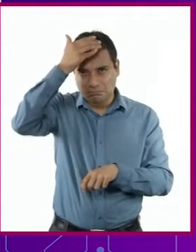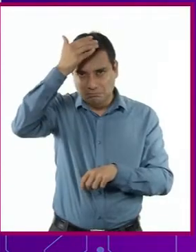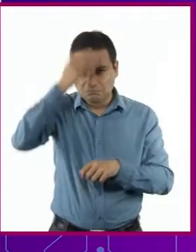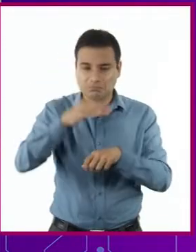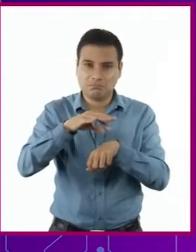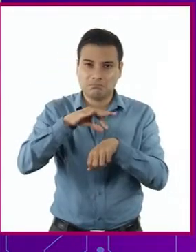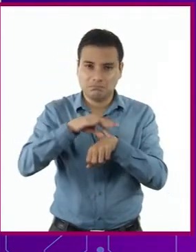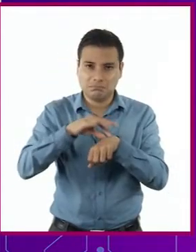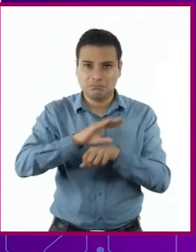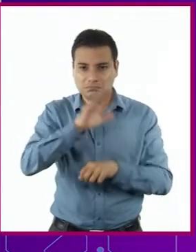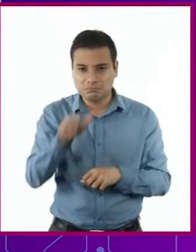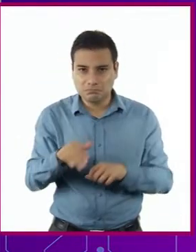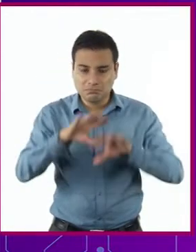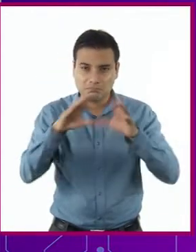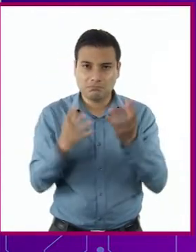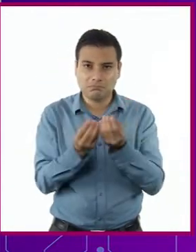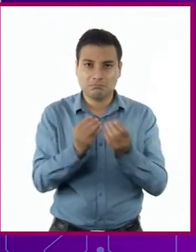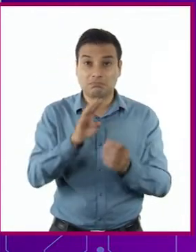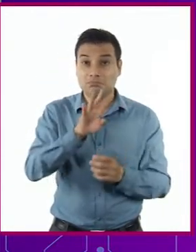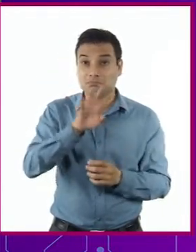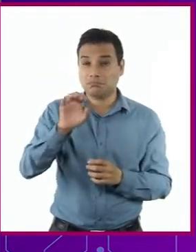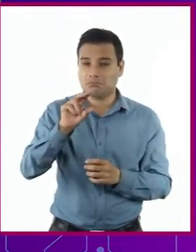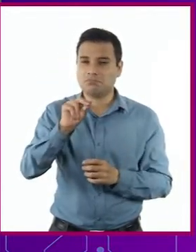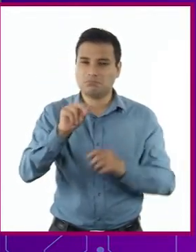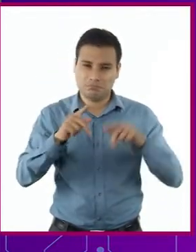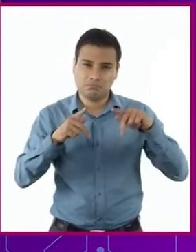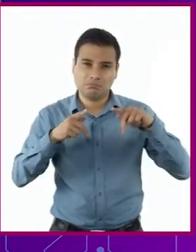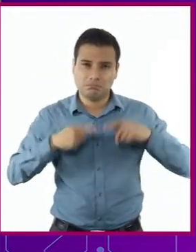casi 480 personas.